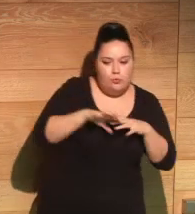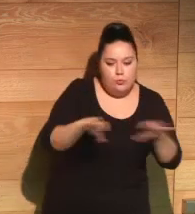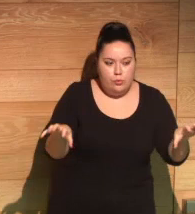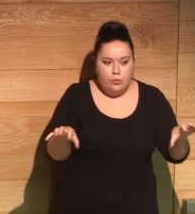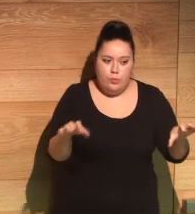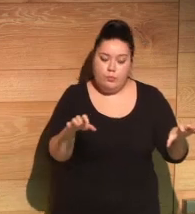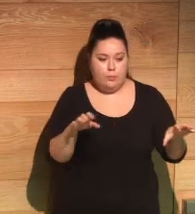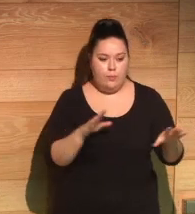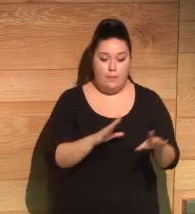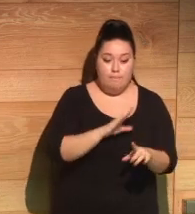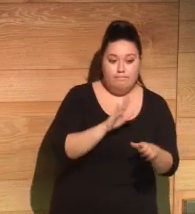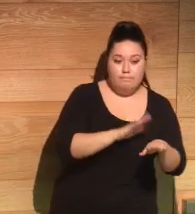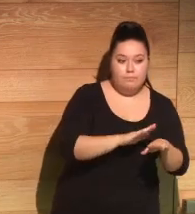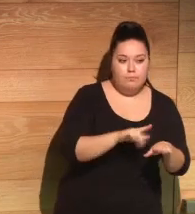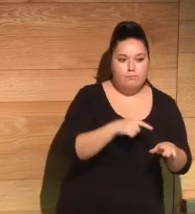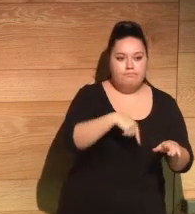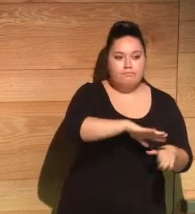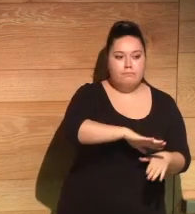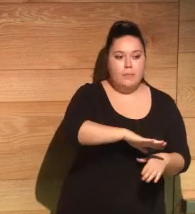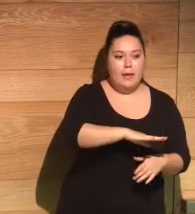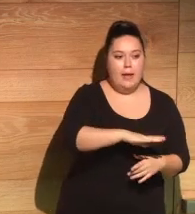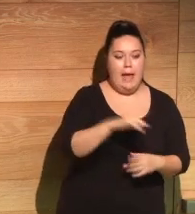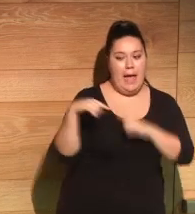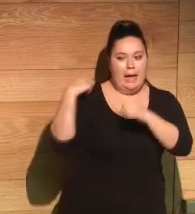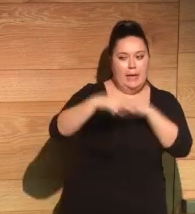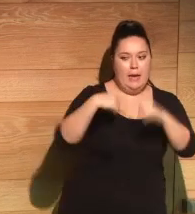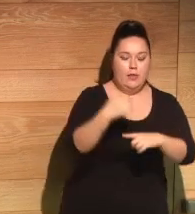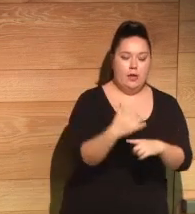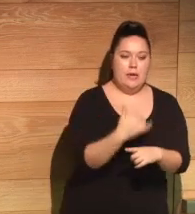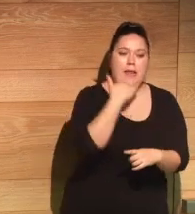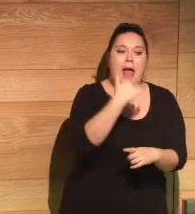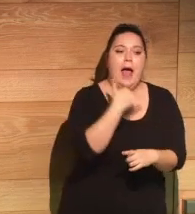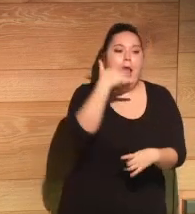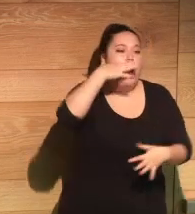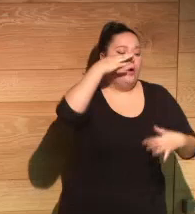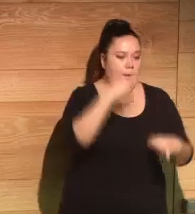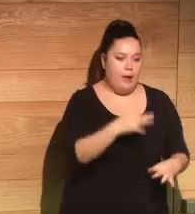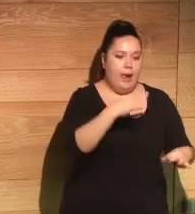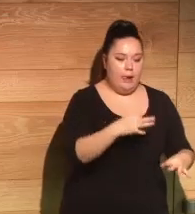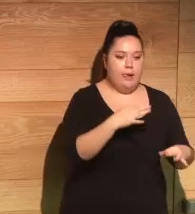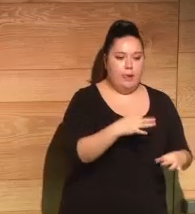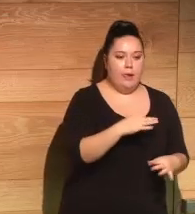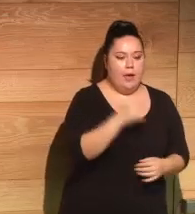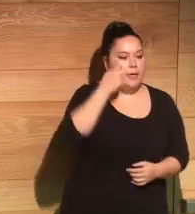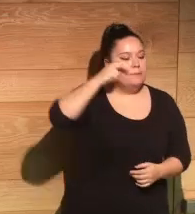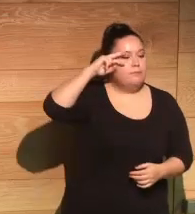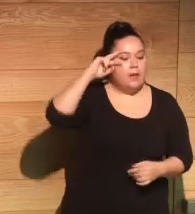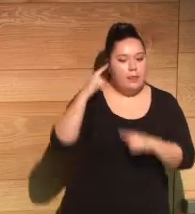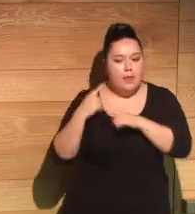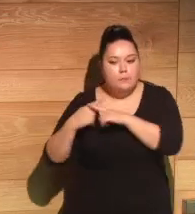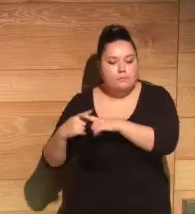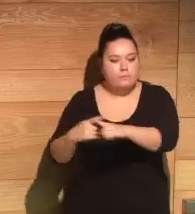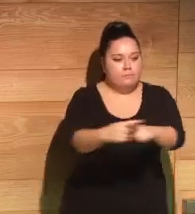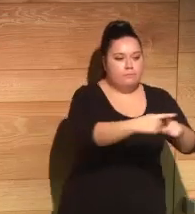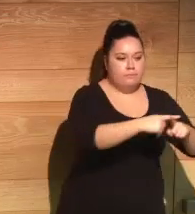me parece que las generaciones tienen algo de realidad, es decir, son experiencias